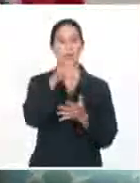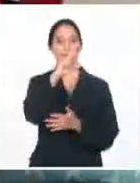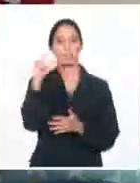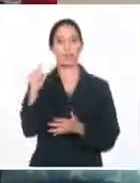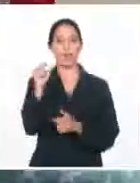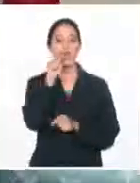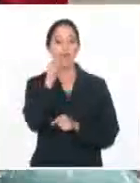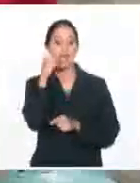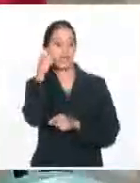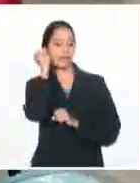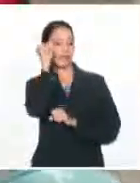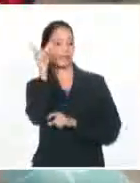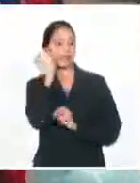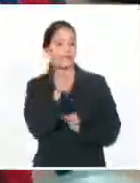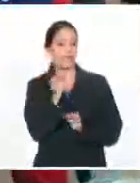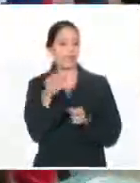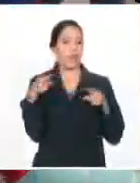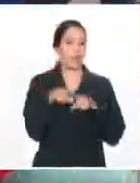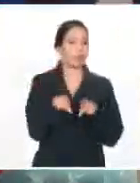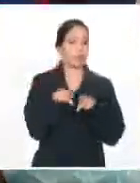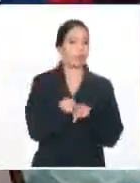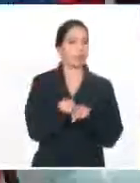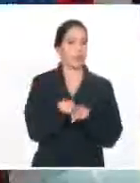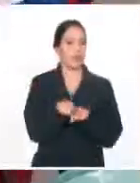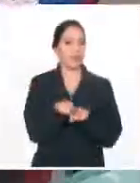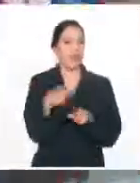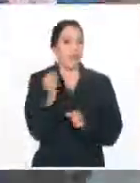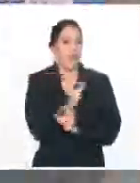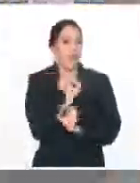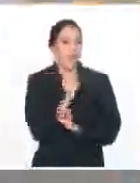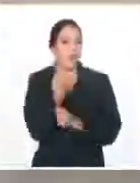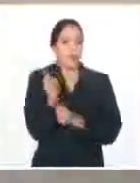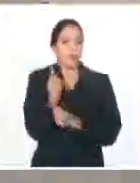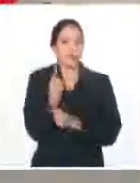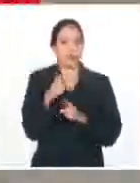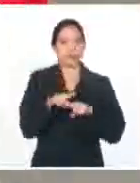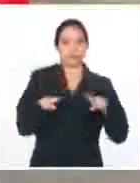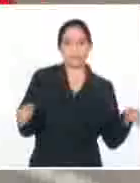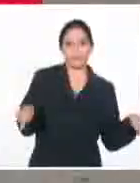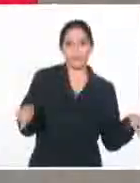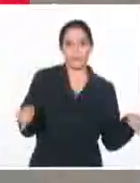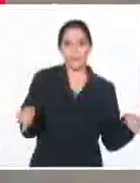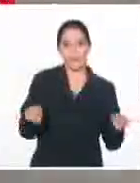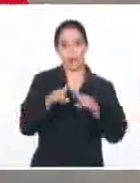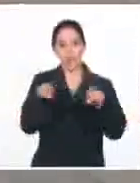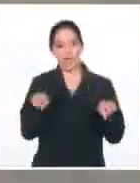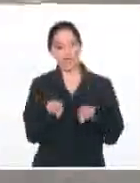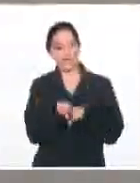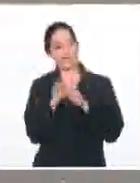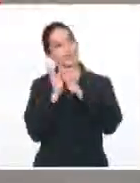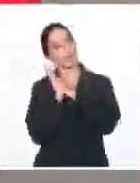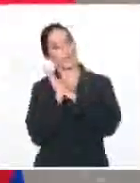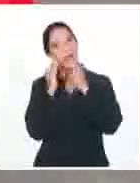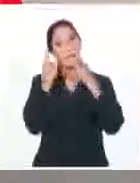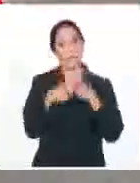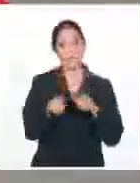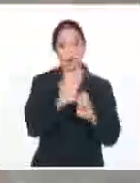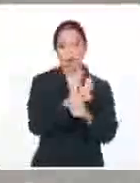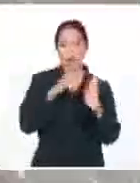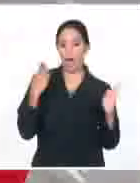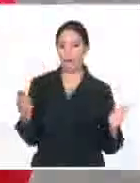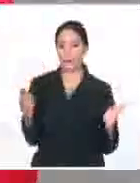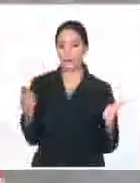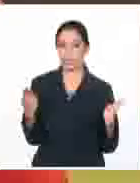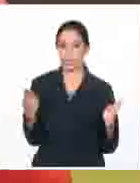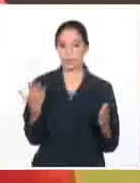siempre andan juntos. Donde único están separados es en sus respectivas habitaciones, pero desde que abren la puerta, no hay